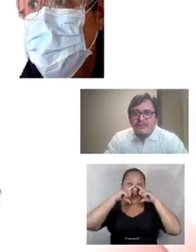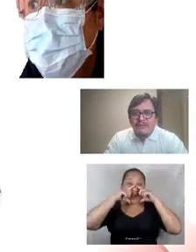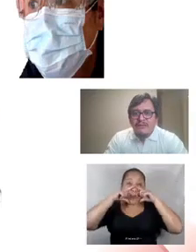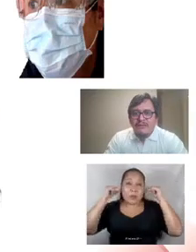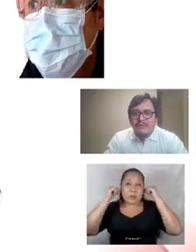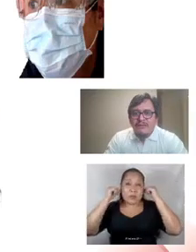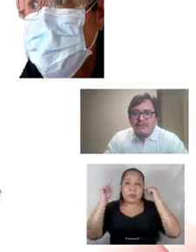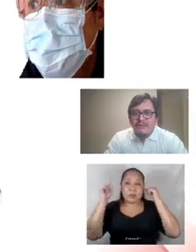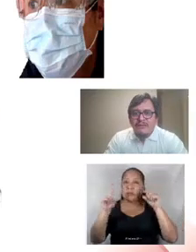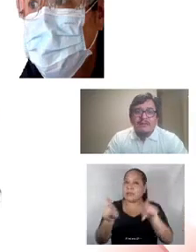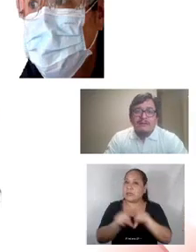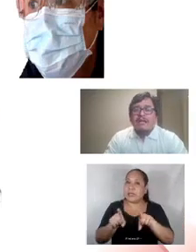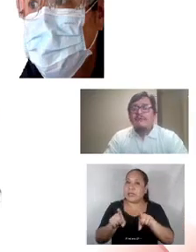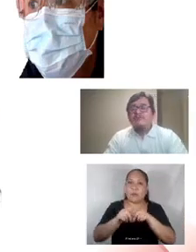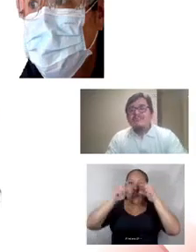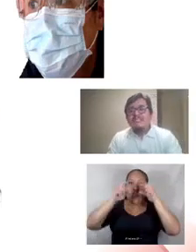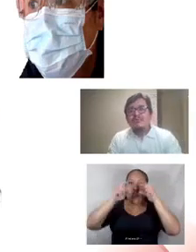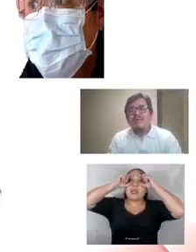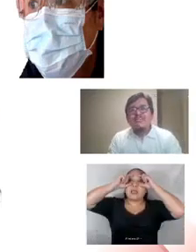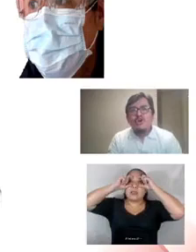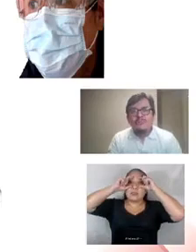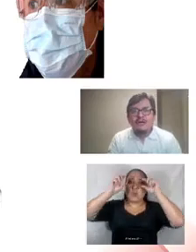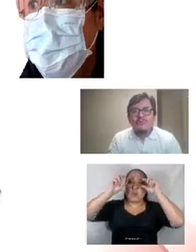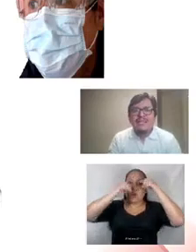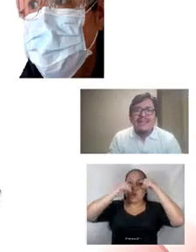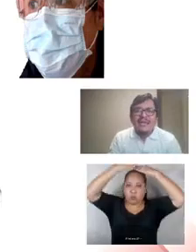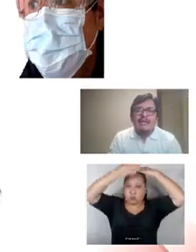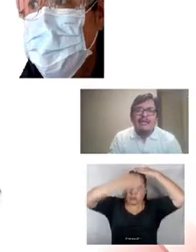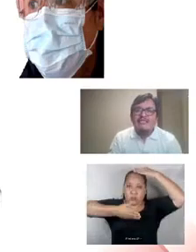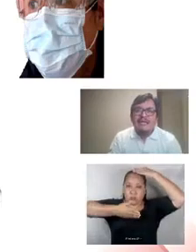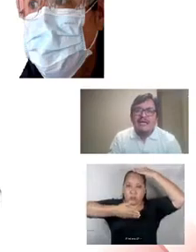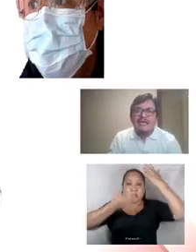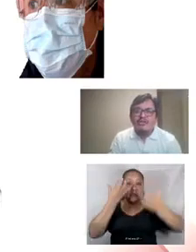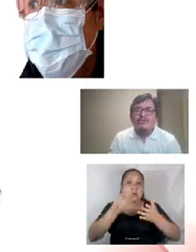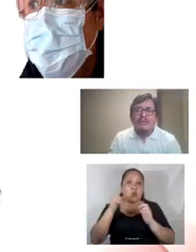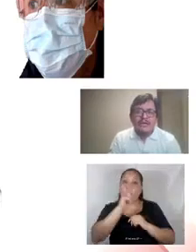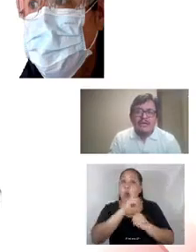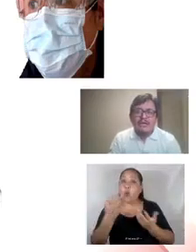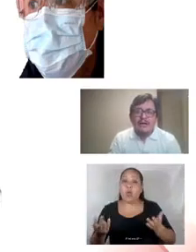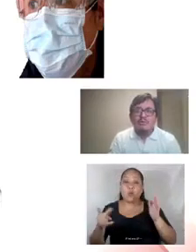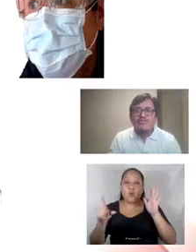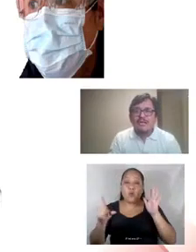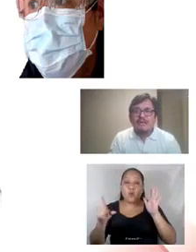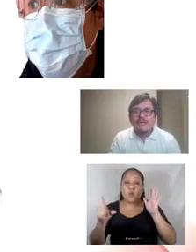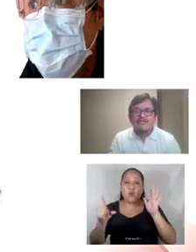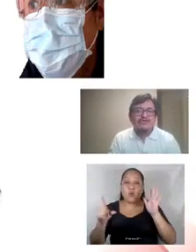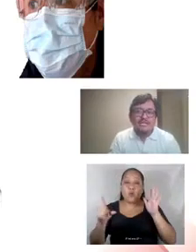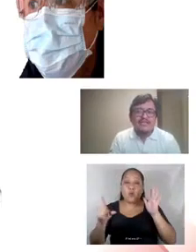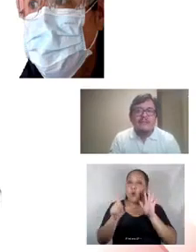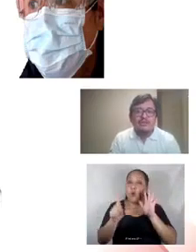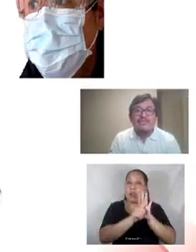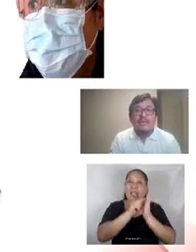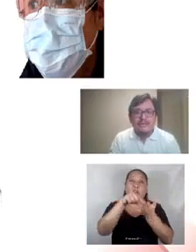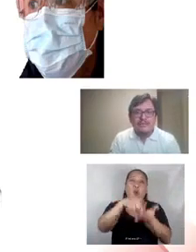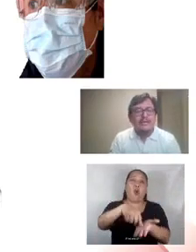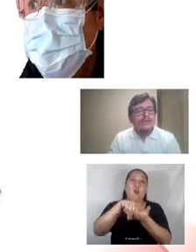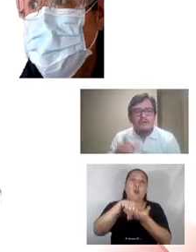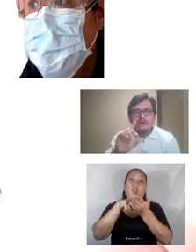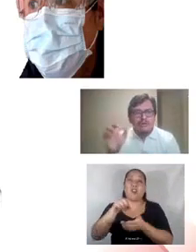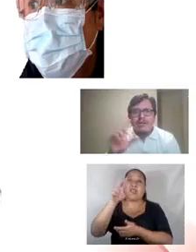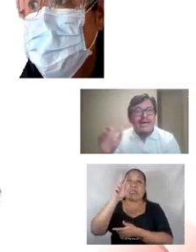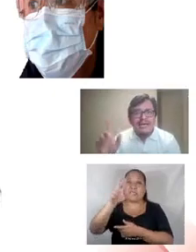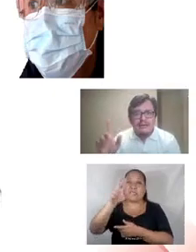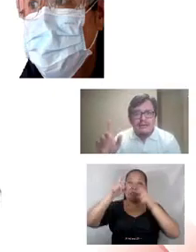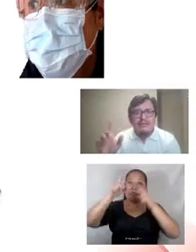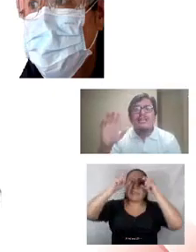los lentes y son las máscaras faciales. Tal vez no exista una norma, una ley que les diga y nos obligue a usar estos 3 elementos a la